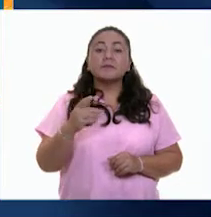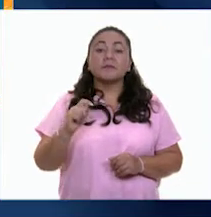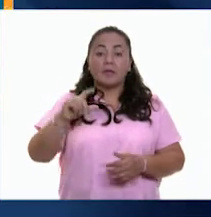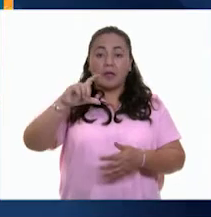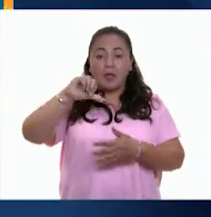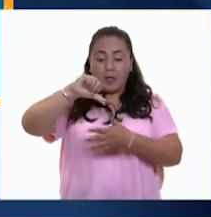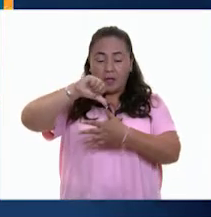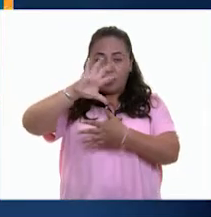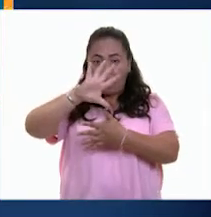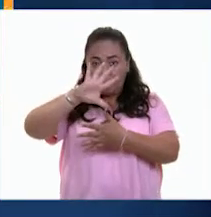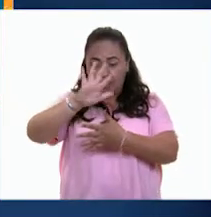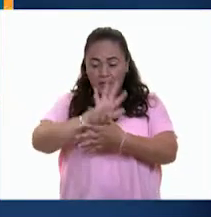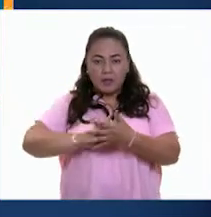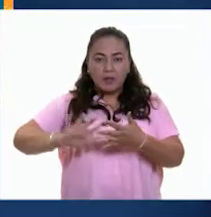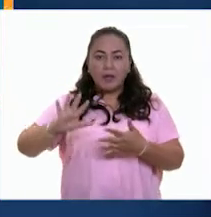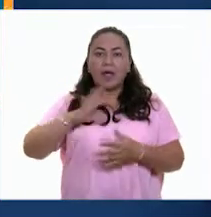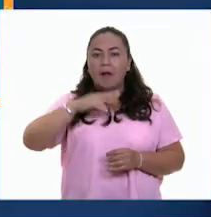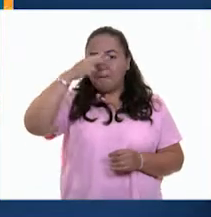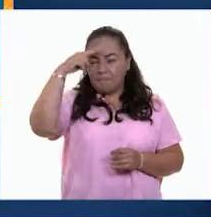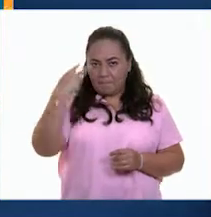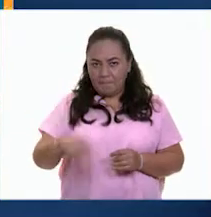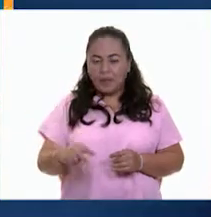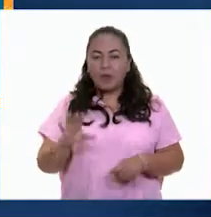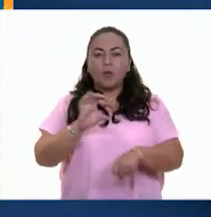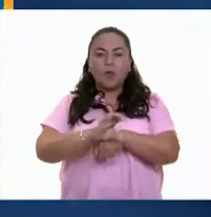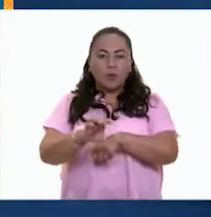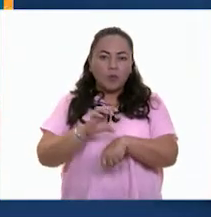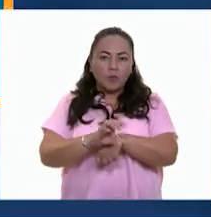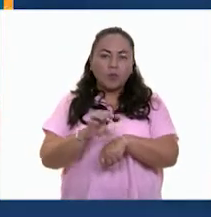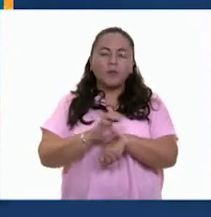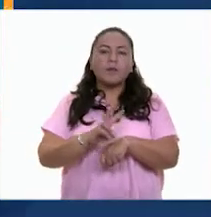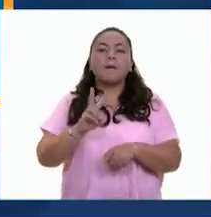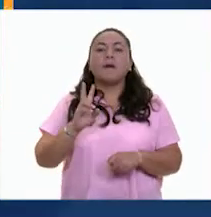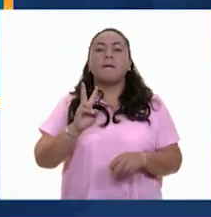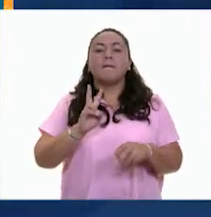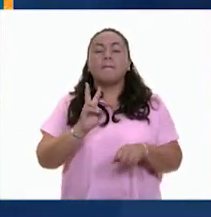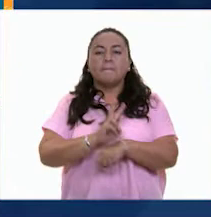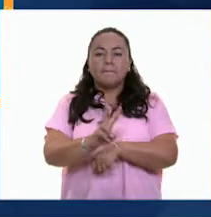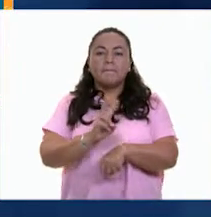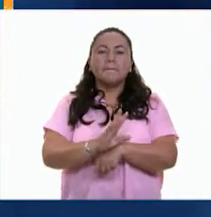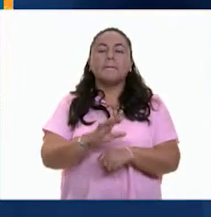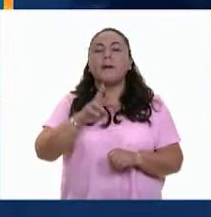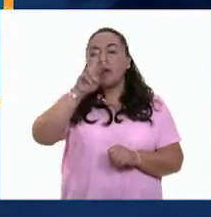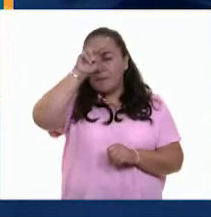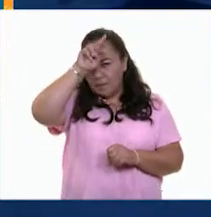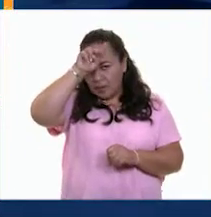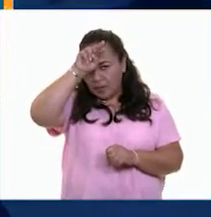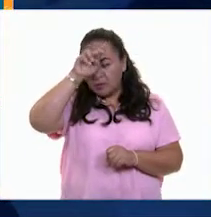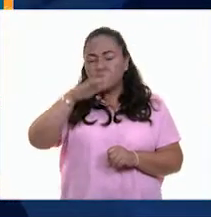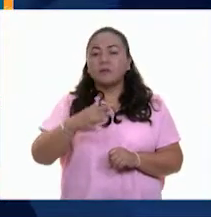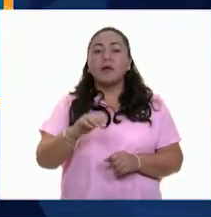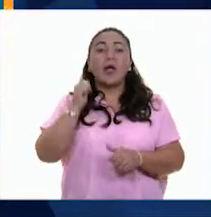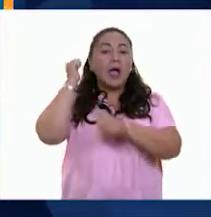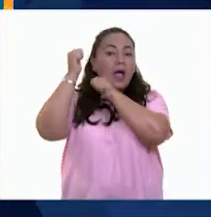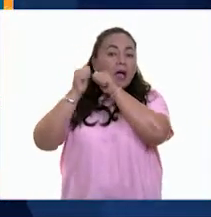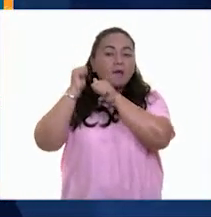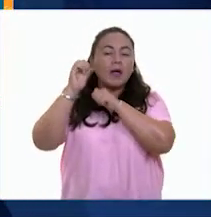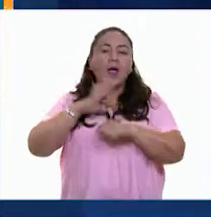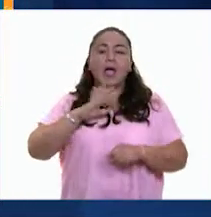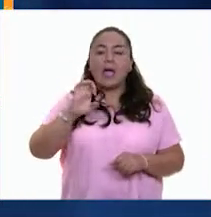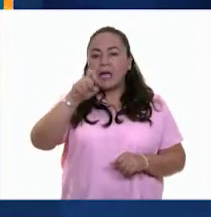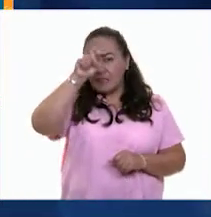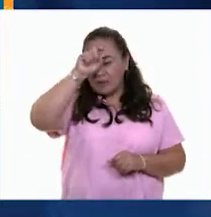América se encuentran México, Colombia, Venezuela y Perú. En África está